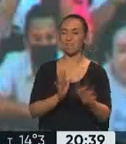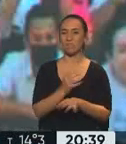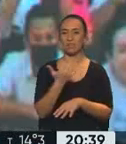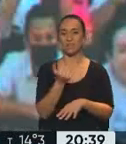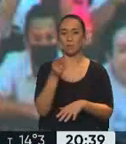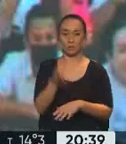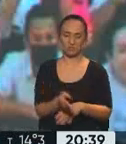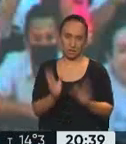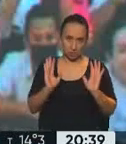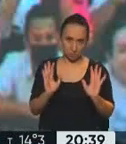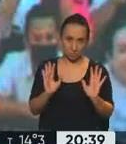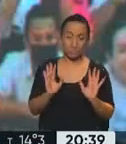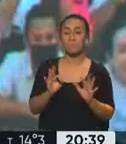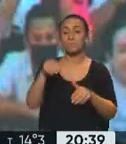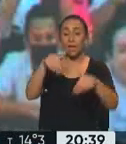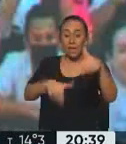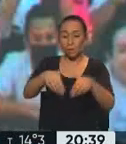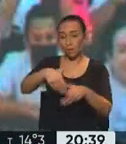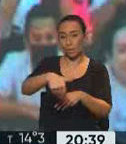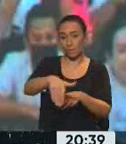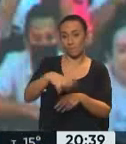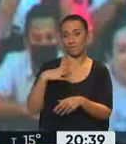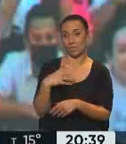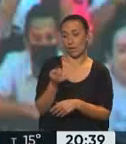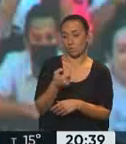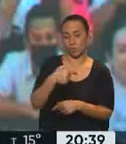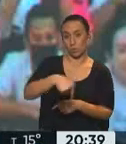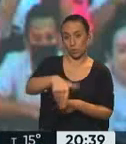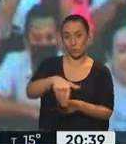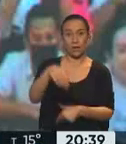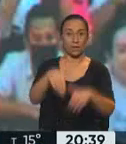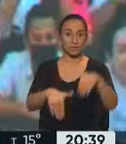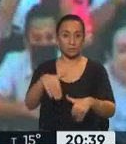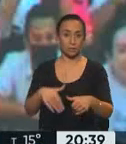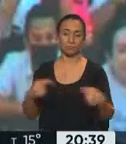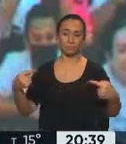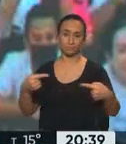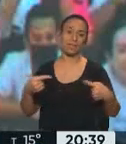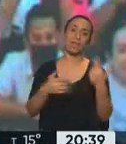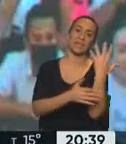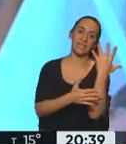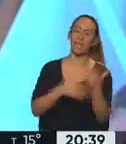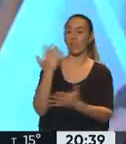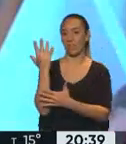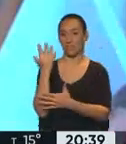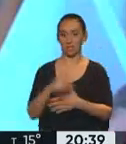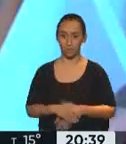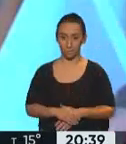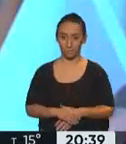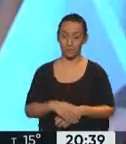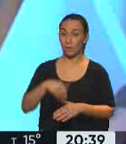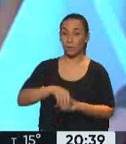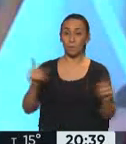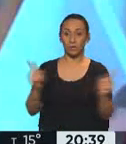Así que una elección a pocas semanas que se disputa entre la derecha y la izquierda en Colombia. Antes de la